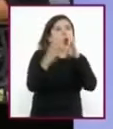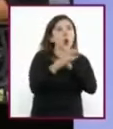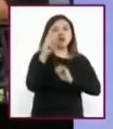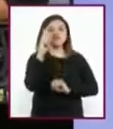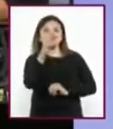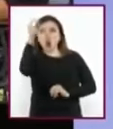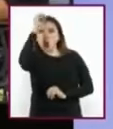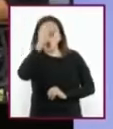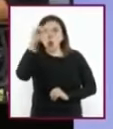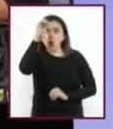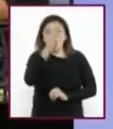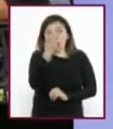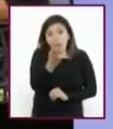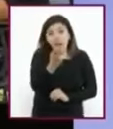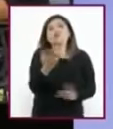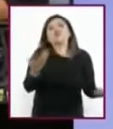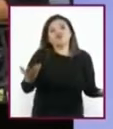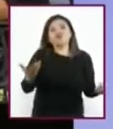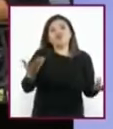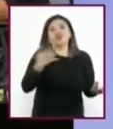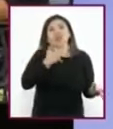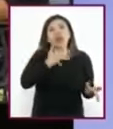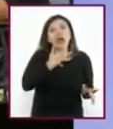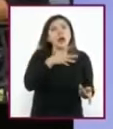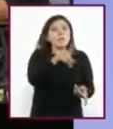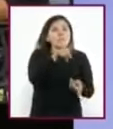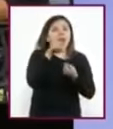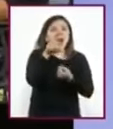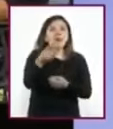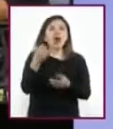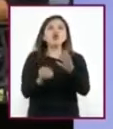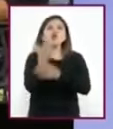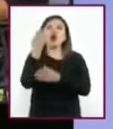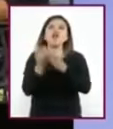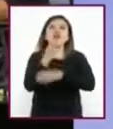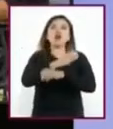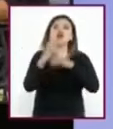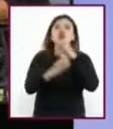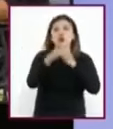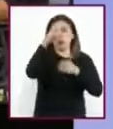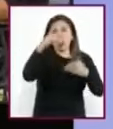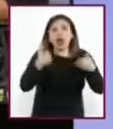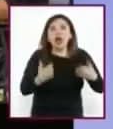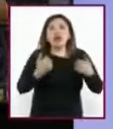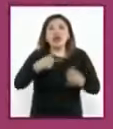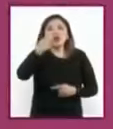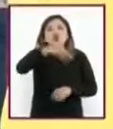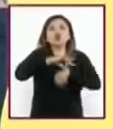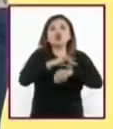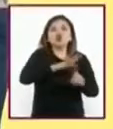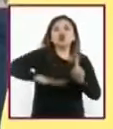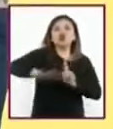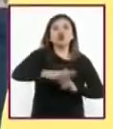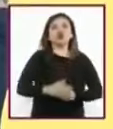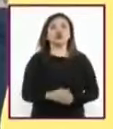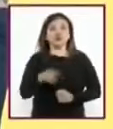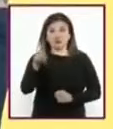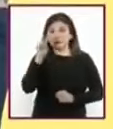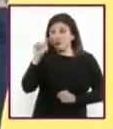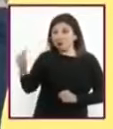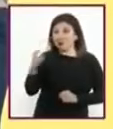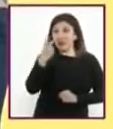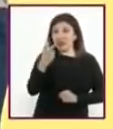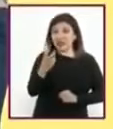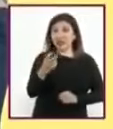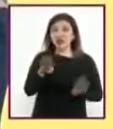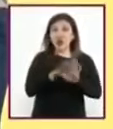y en esa medida pues estamos adquiriendo muchísimos más elementos para enfrentarnos a la realidad. Como vimos, la